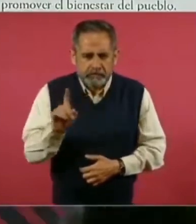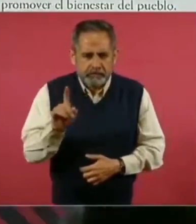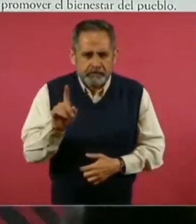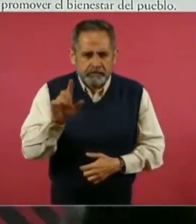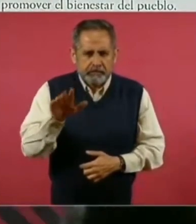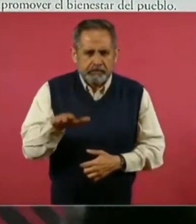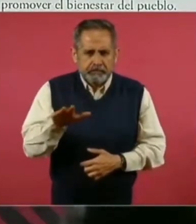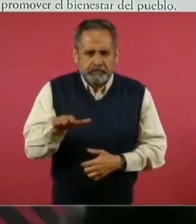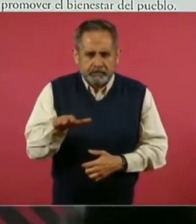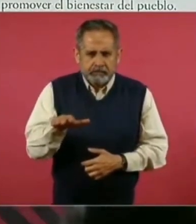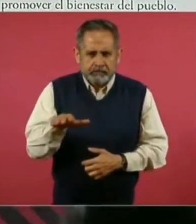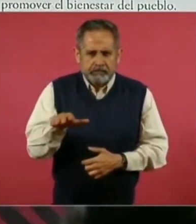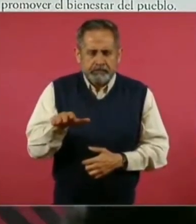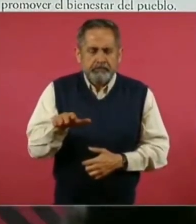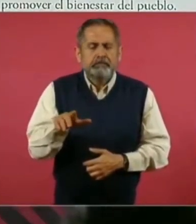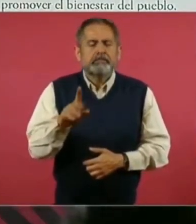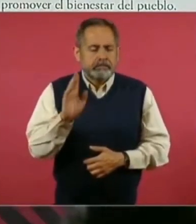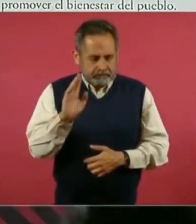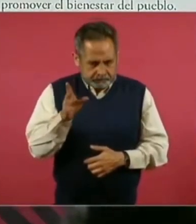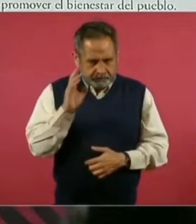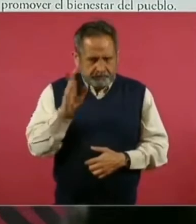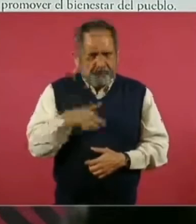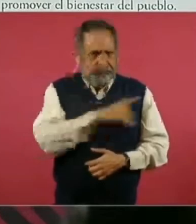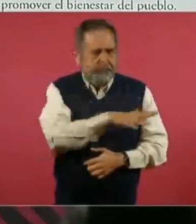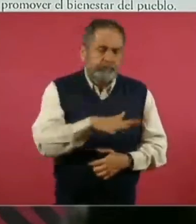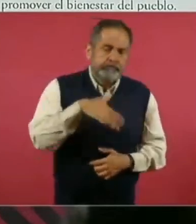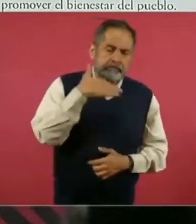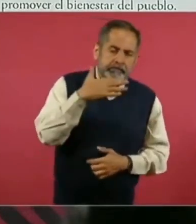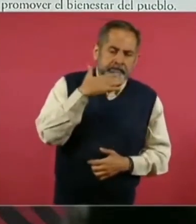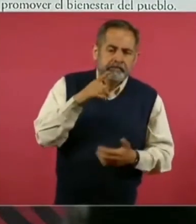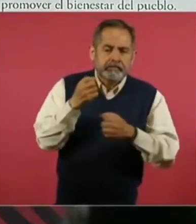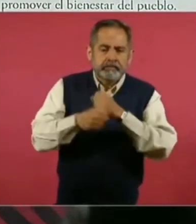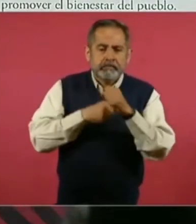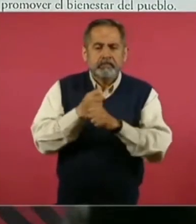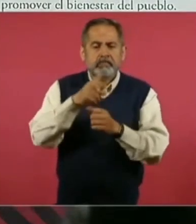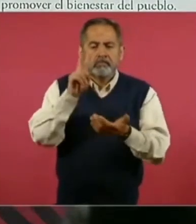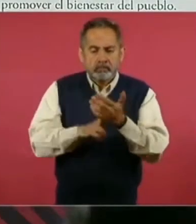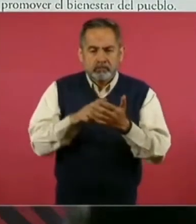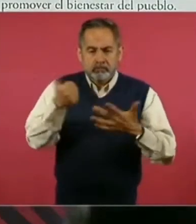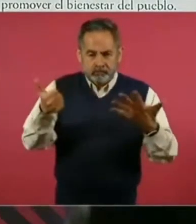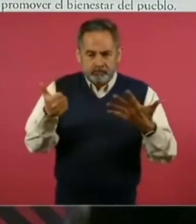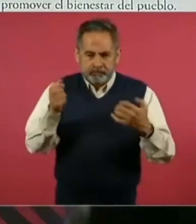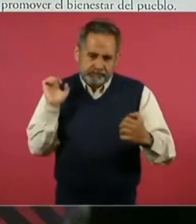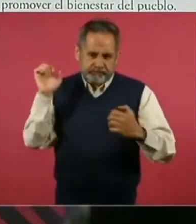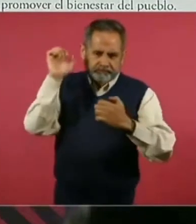No. Una vez consumado el fraude electoral del 2006,